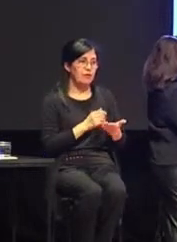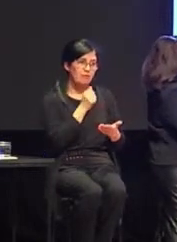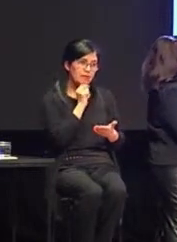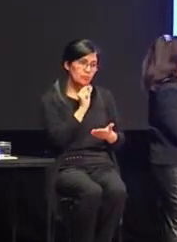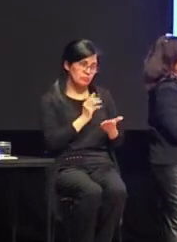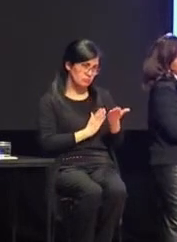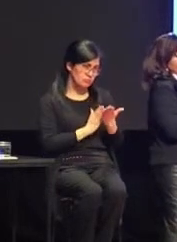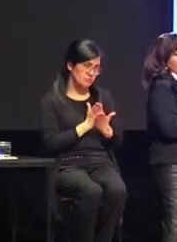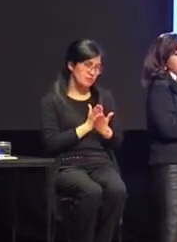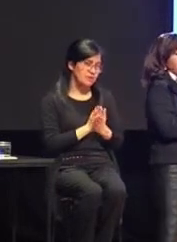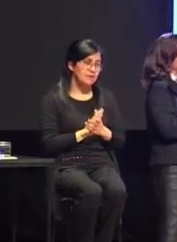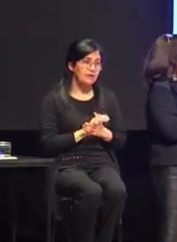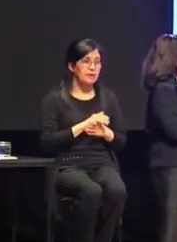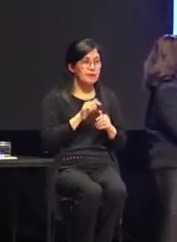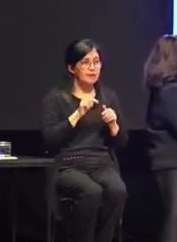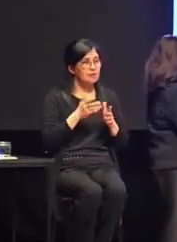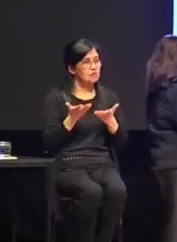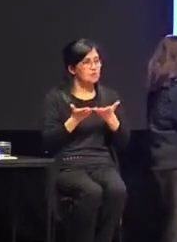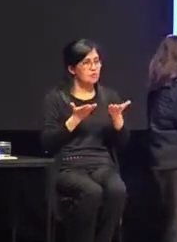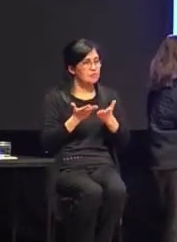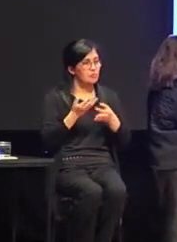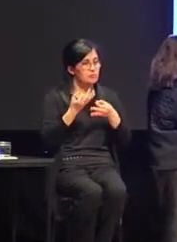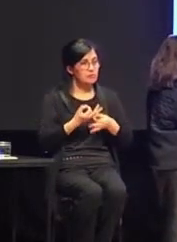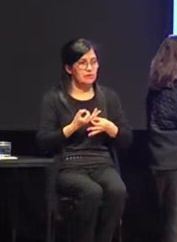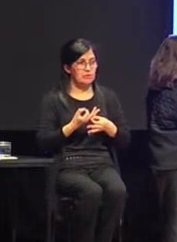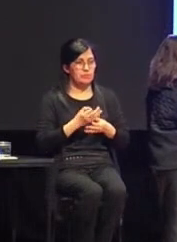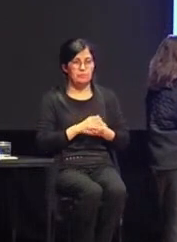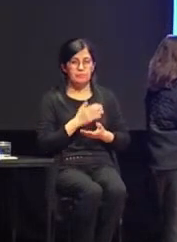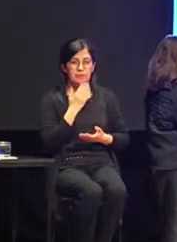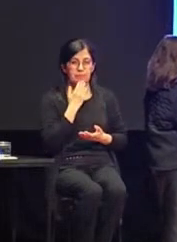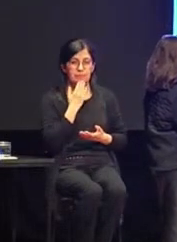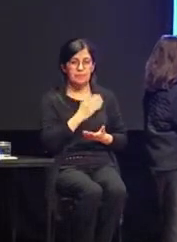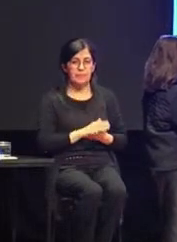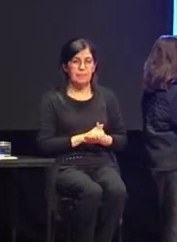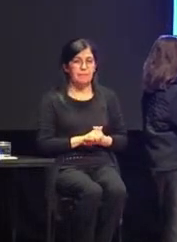Y en esos servicios específicos que hemos definido.